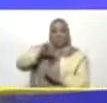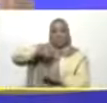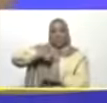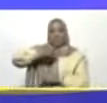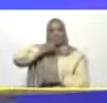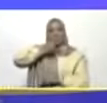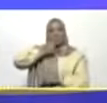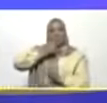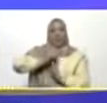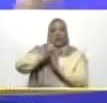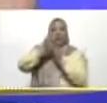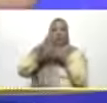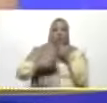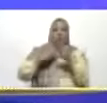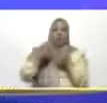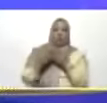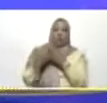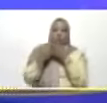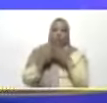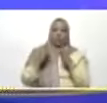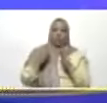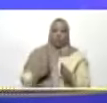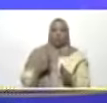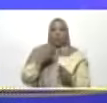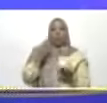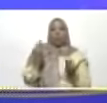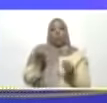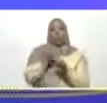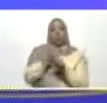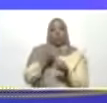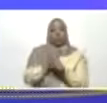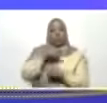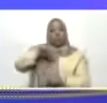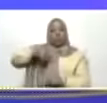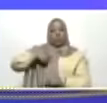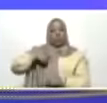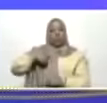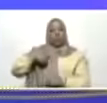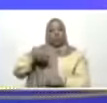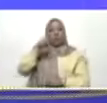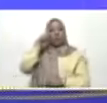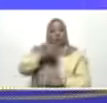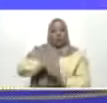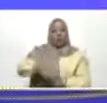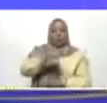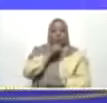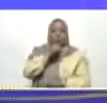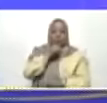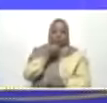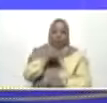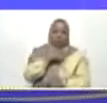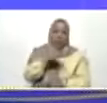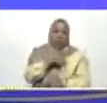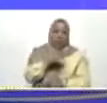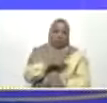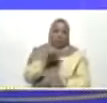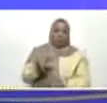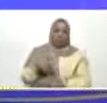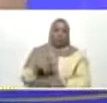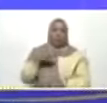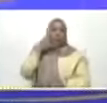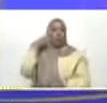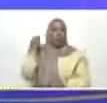muchos líderes estudiantiles y a muchos líderes de nuestros territorios que se sienten realmente